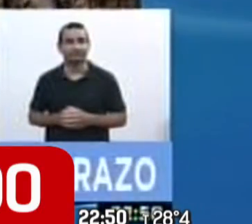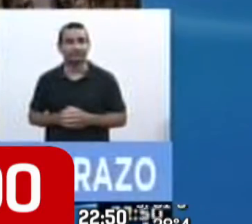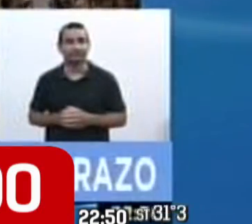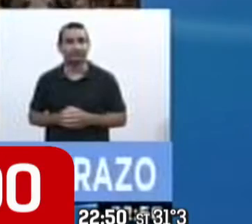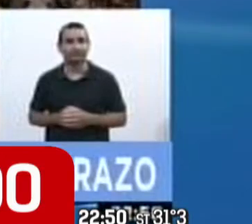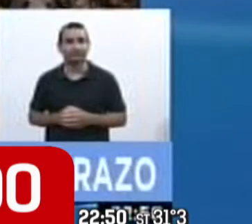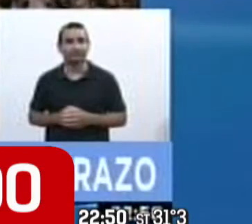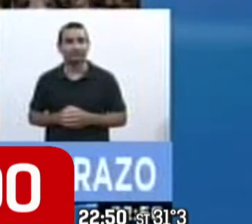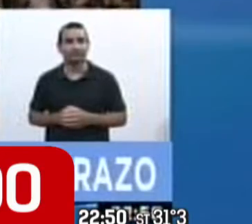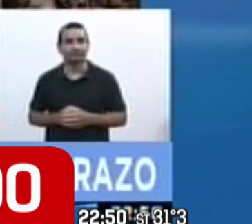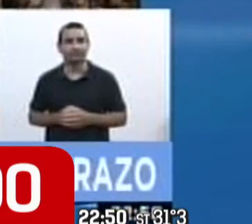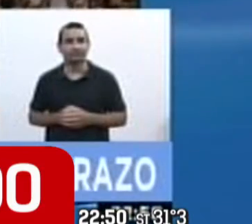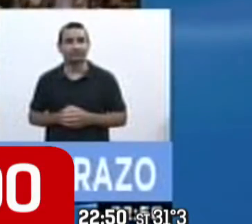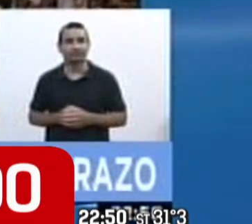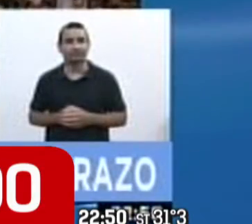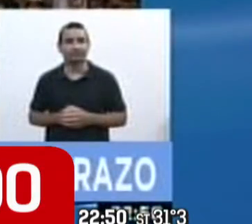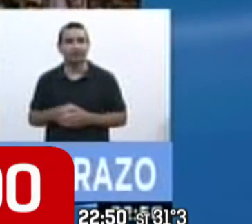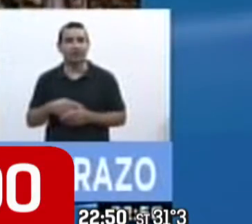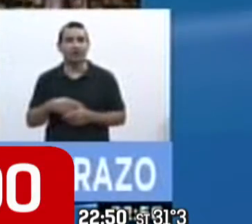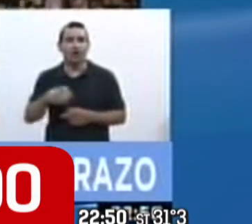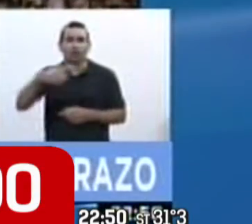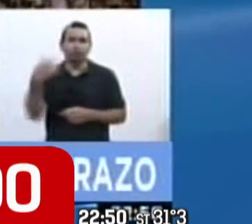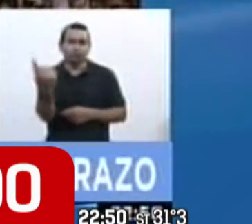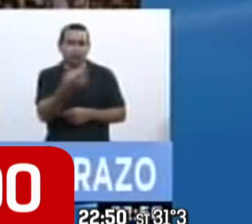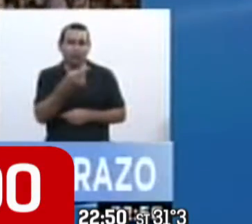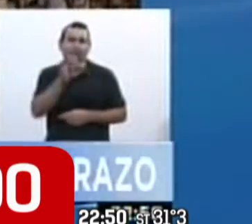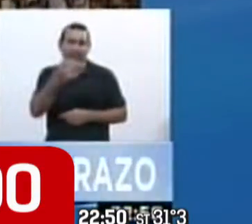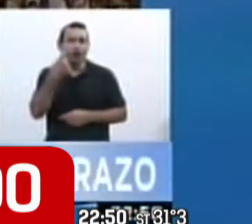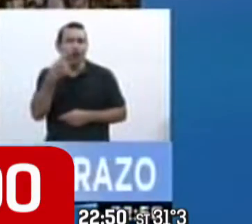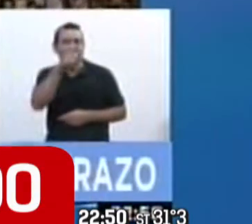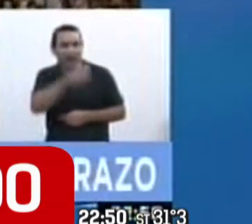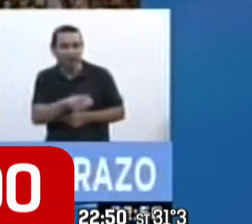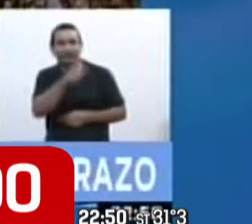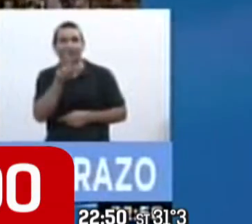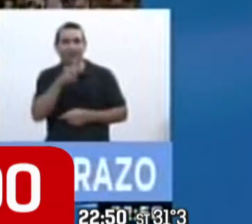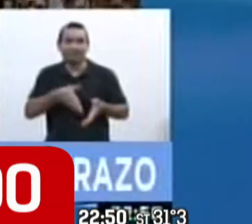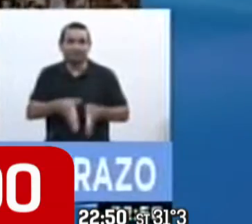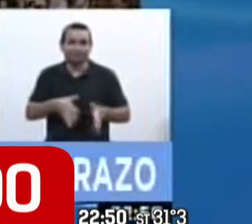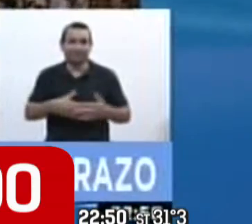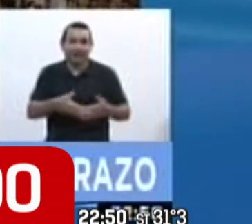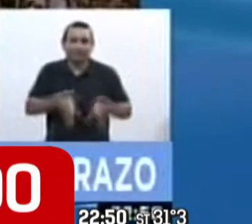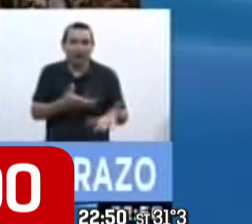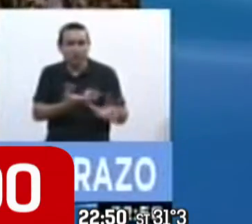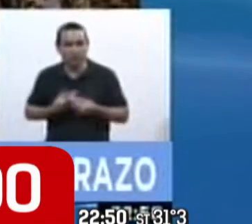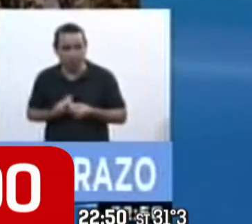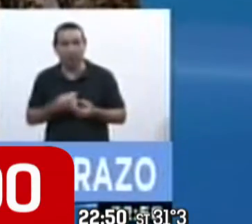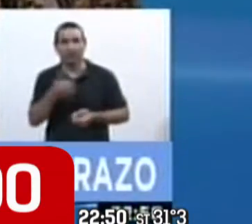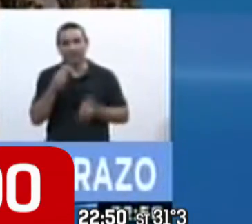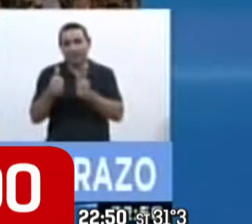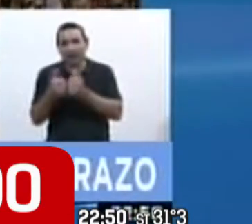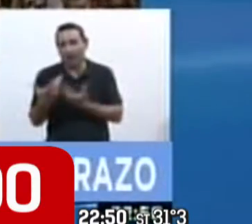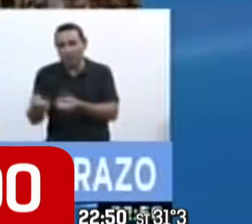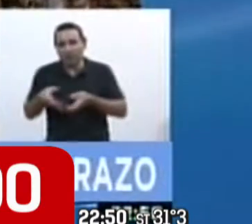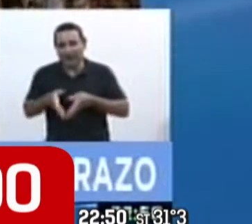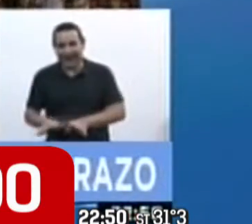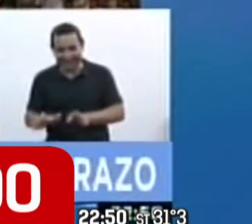Cuando quieren o están decididas, que todos conocen a la partera, a la curandera, una comadre, que